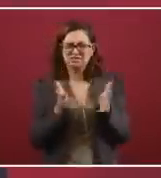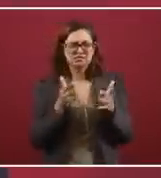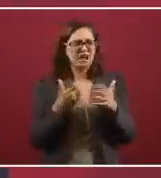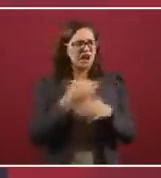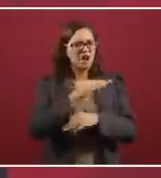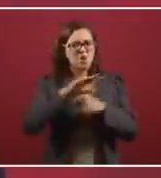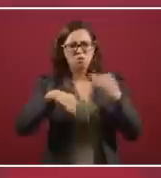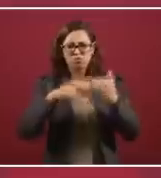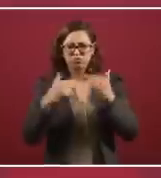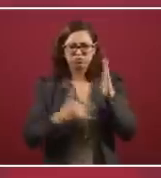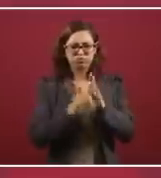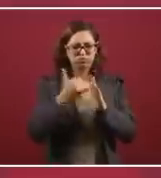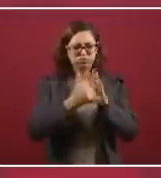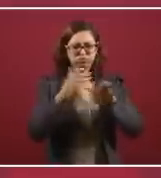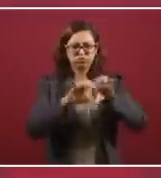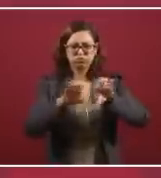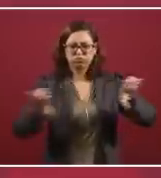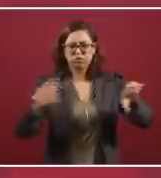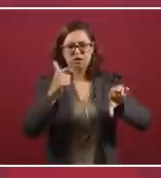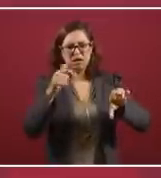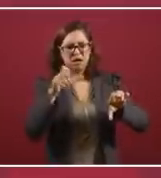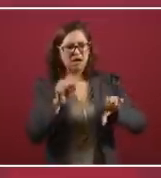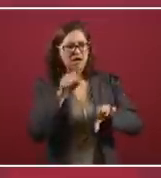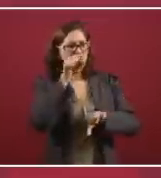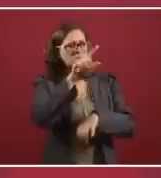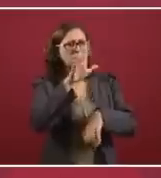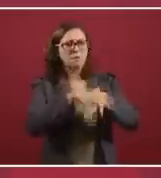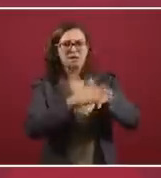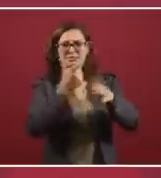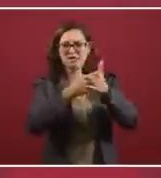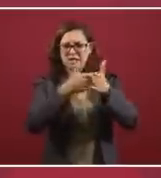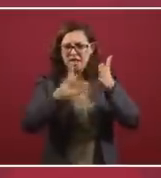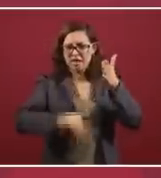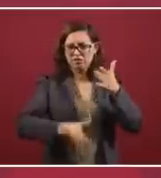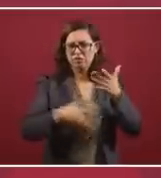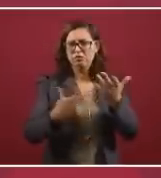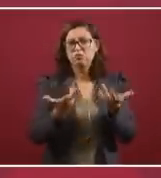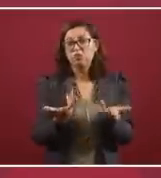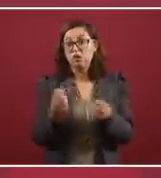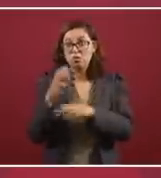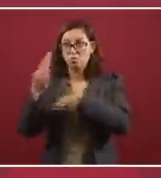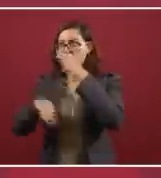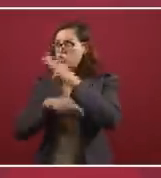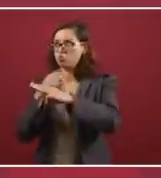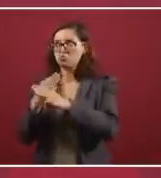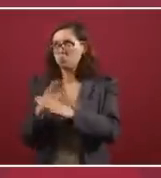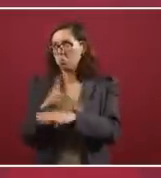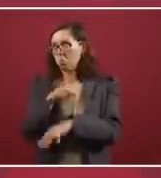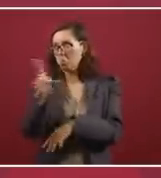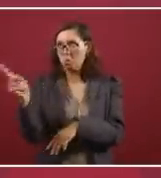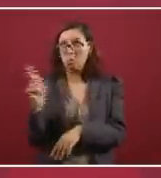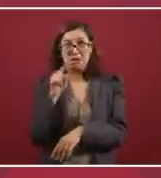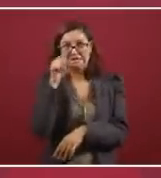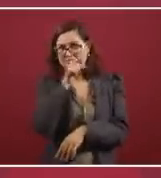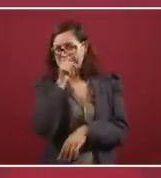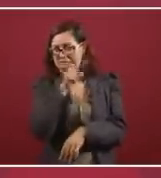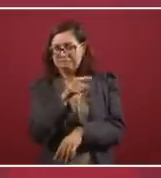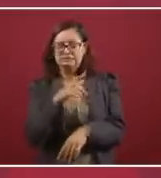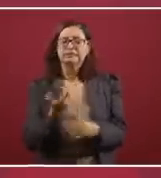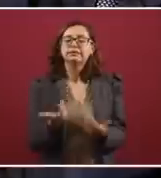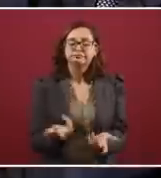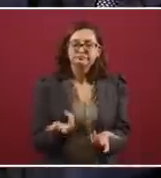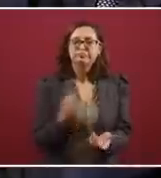para tener acceso a ese gas tan barato, el más barato del mundo, con mucho, y que